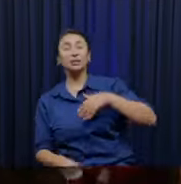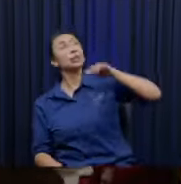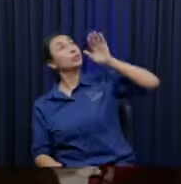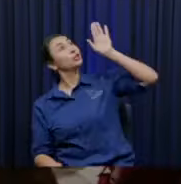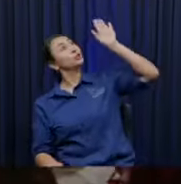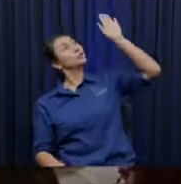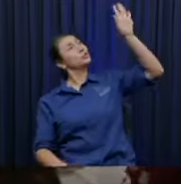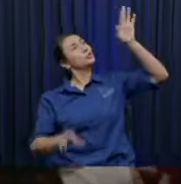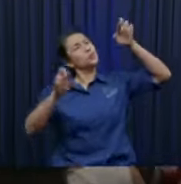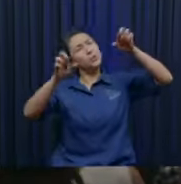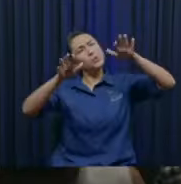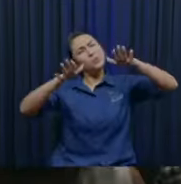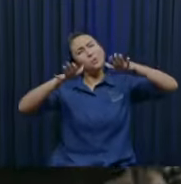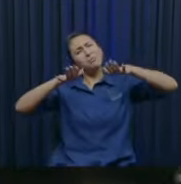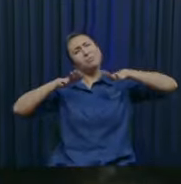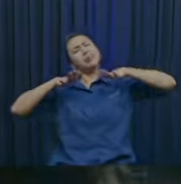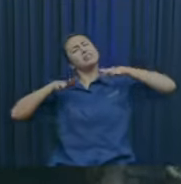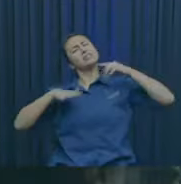Que